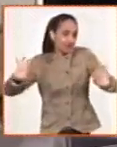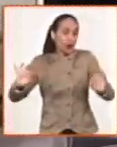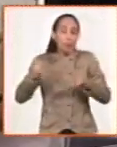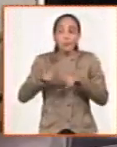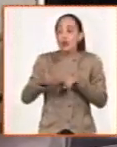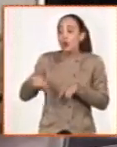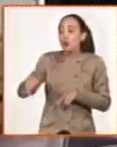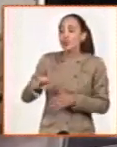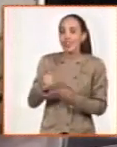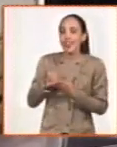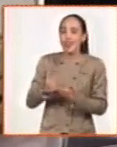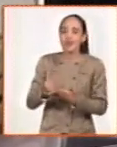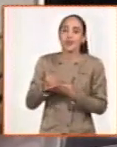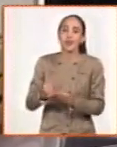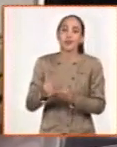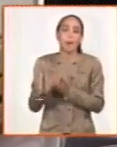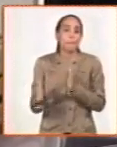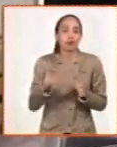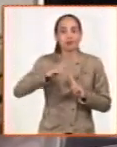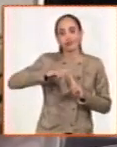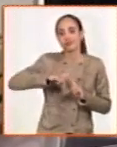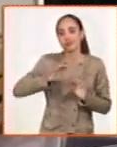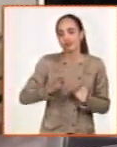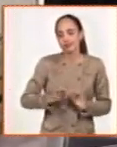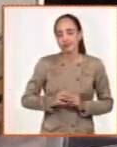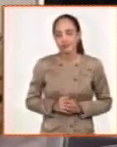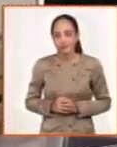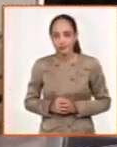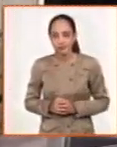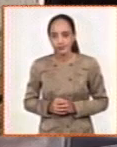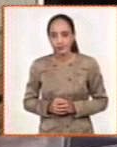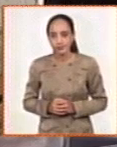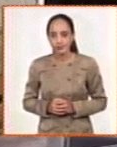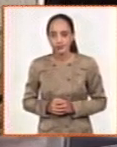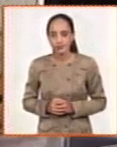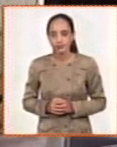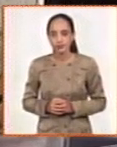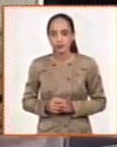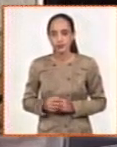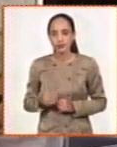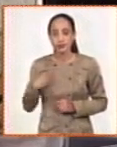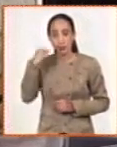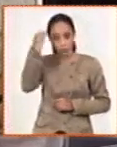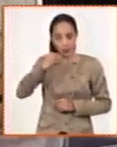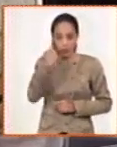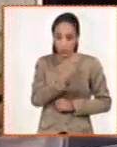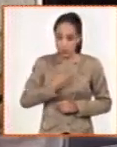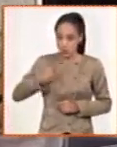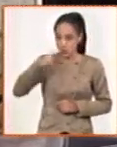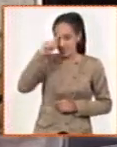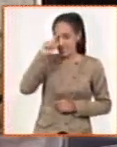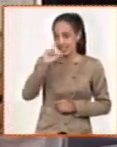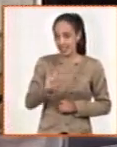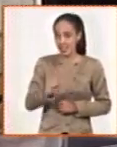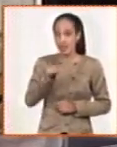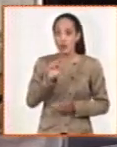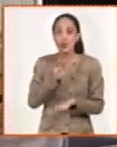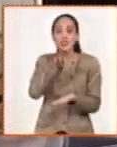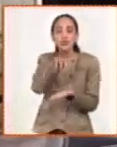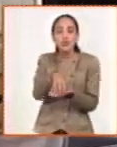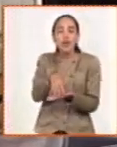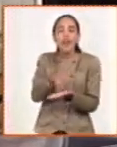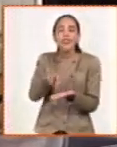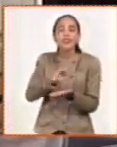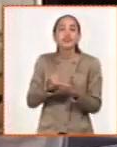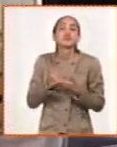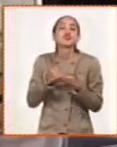puesta en escena que esa? Y yo creo que nosotros sin Santa Clara, que es una ciudad solidaria,